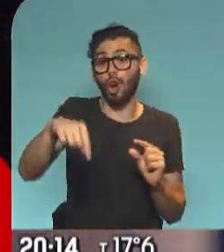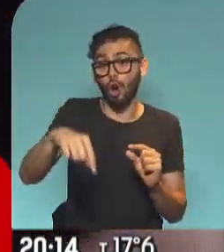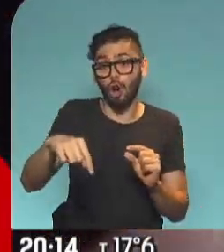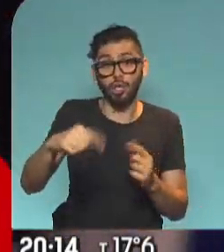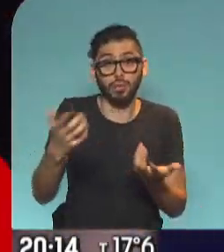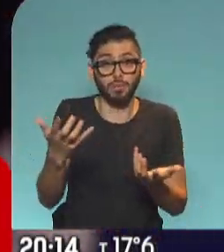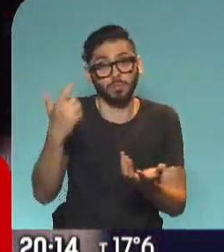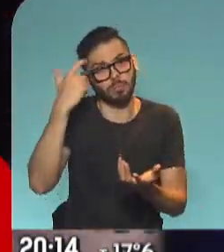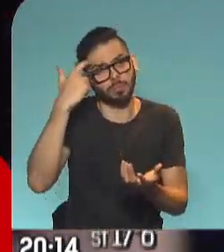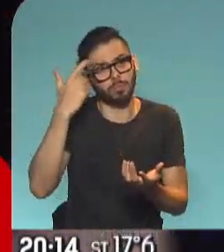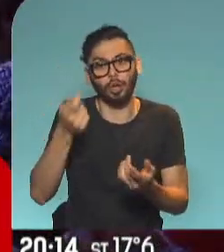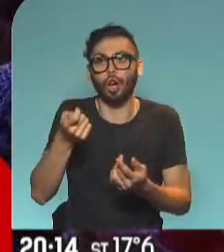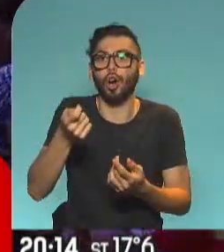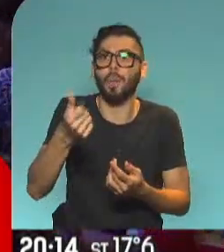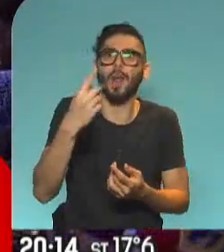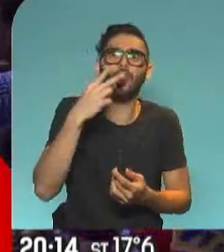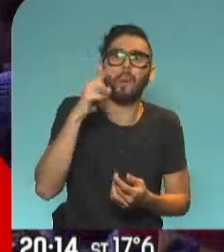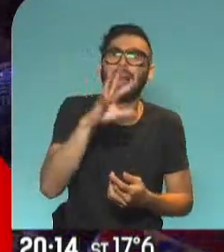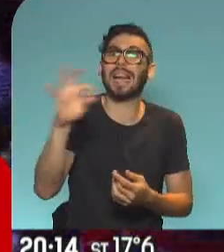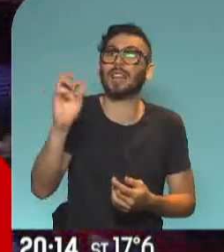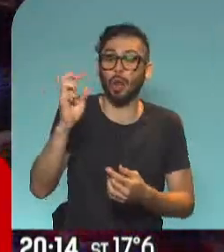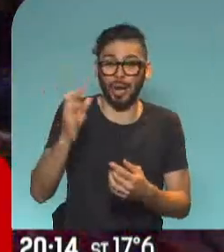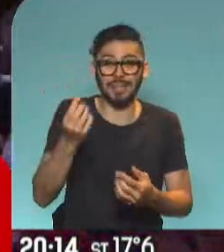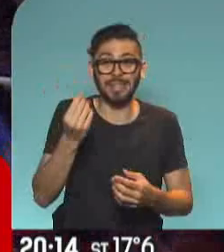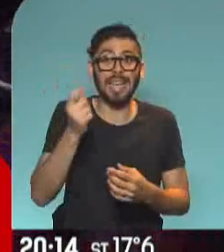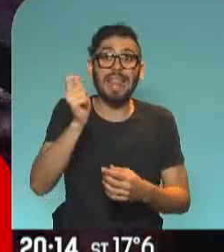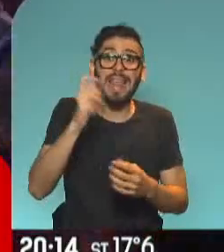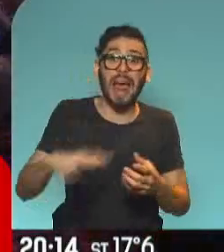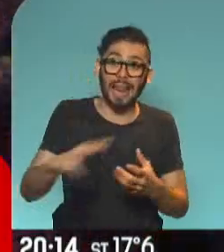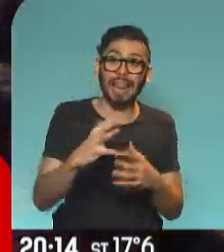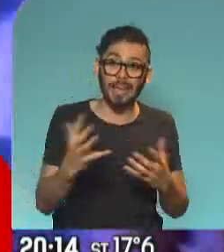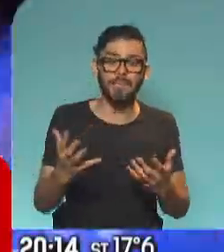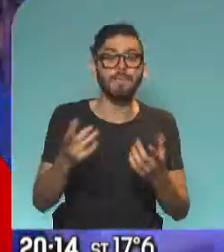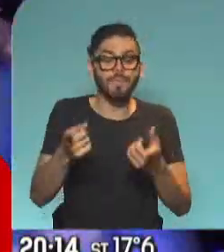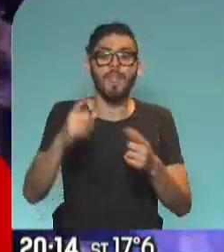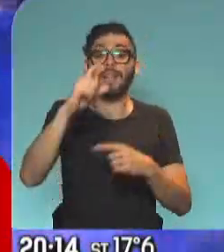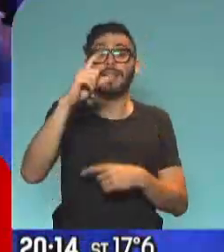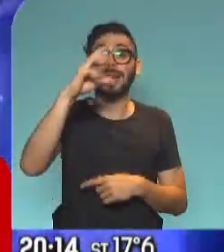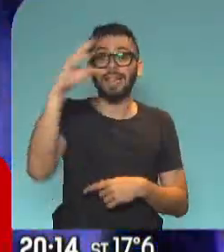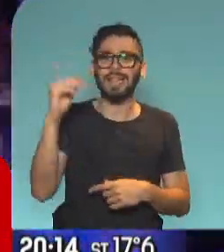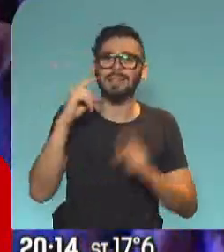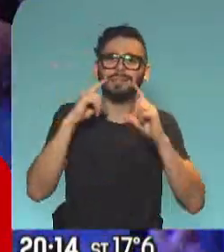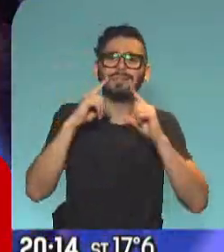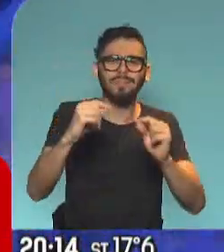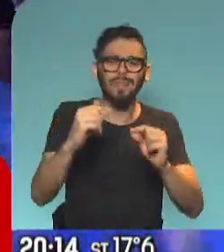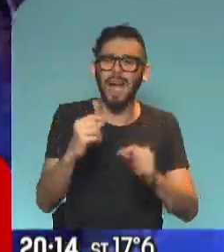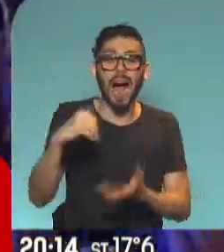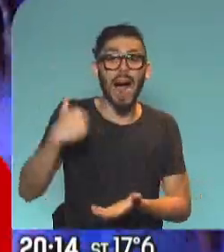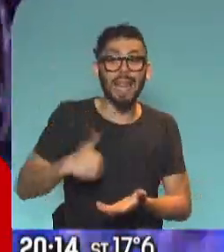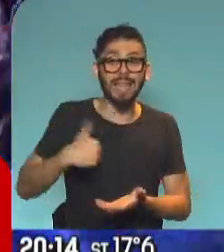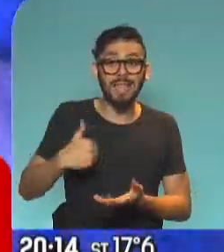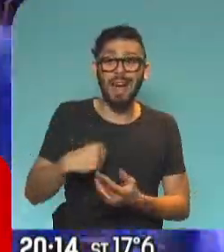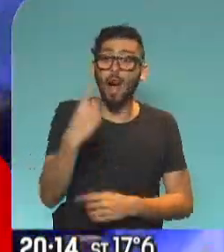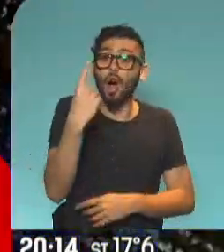ahorrar o quién podría comprar para ahorrar 2.500 dólares, ¿no? Bueno, y acá viene la crítica, si querés, de Cristina, o el cuestionamiento. Dice que la Argentina es el único país con una